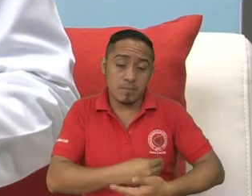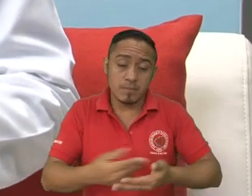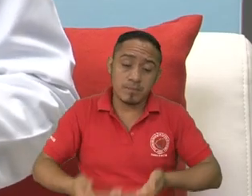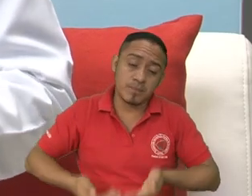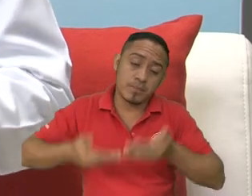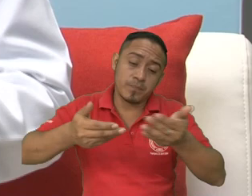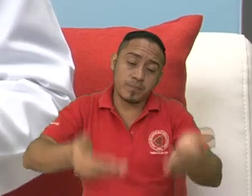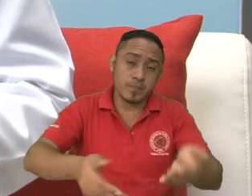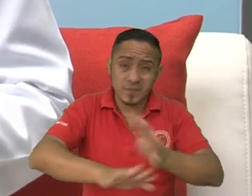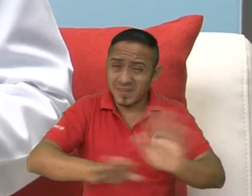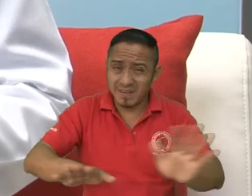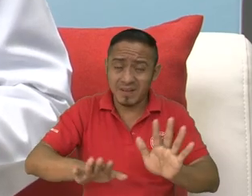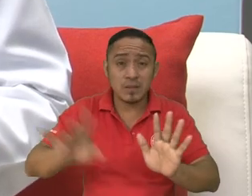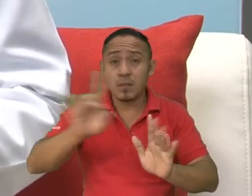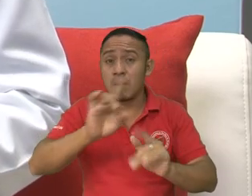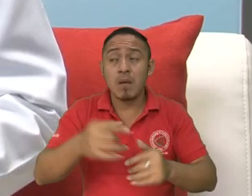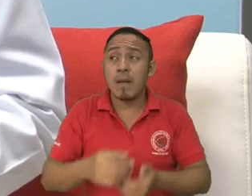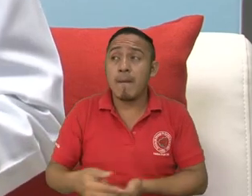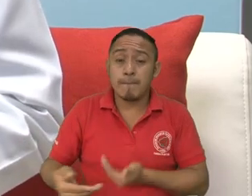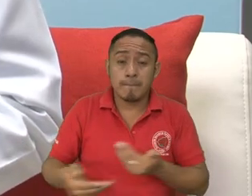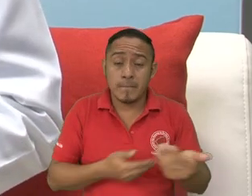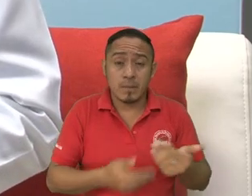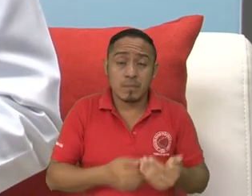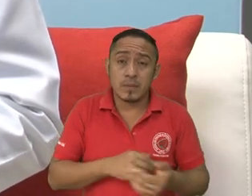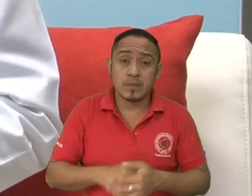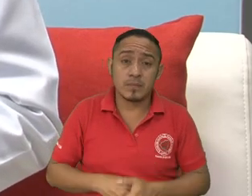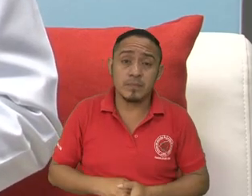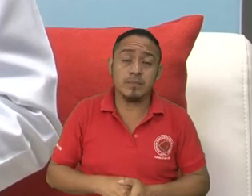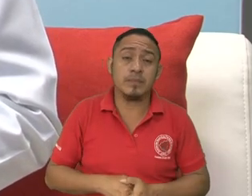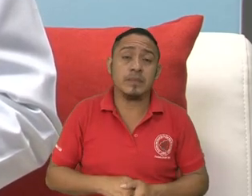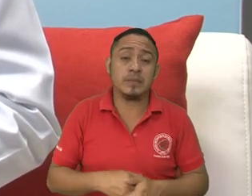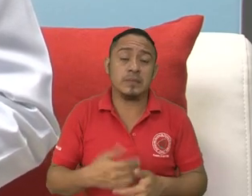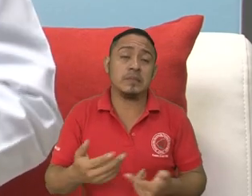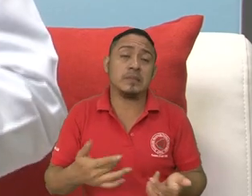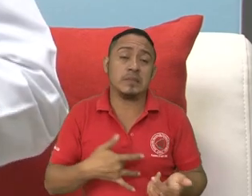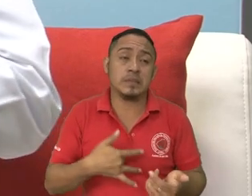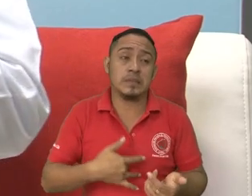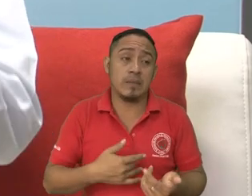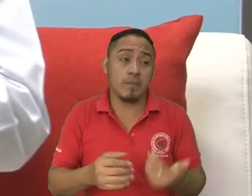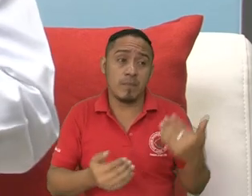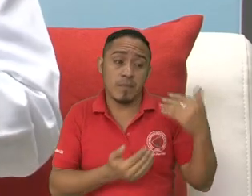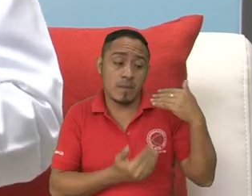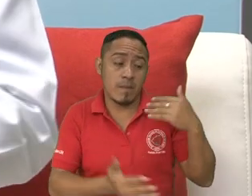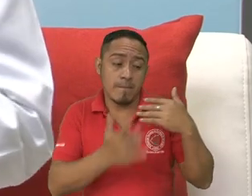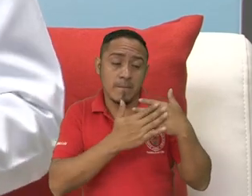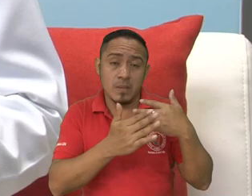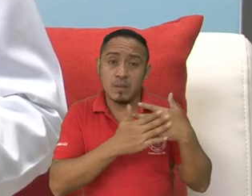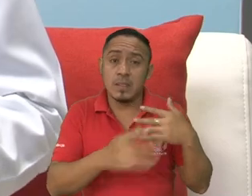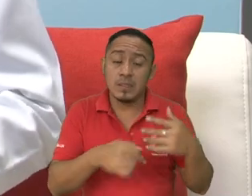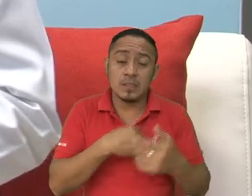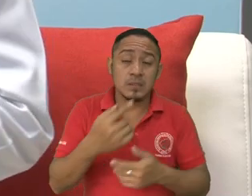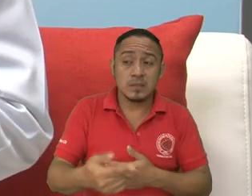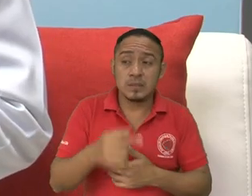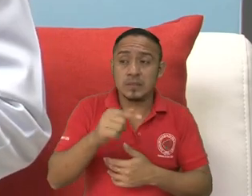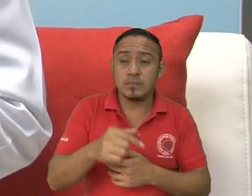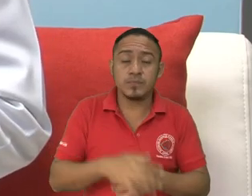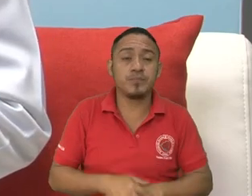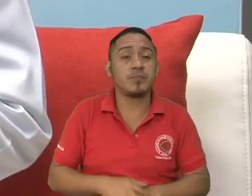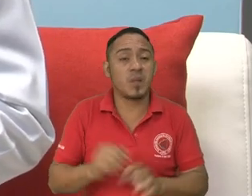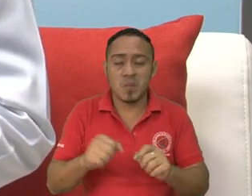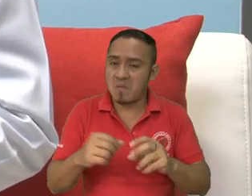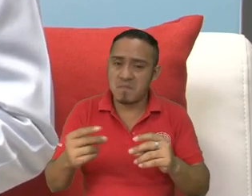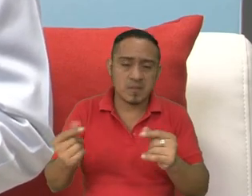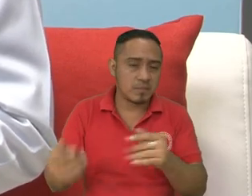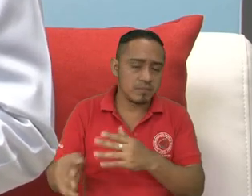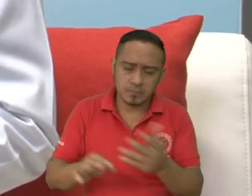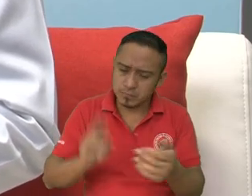ahí. Pero ¿qué sucede? El niño presenta una broncoaspiración. ¿Ves? y el niño se ahoga. Entonces, aparentemente el